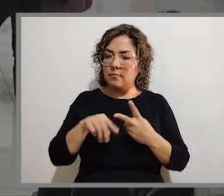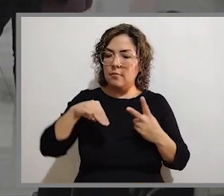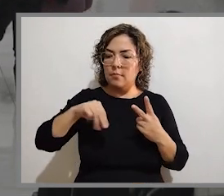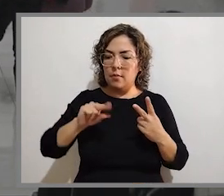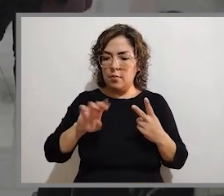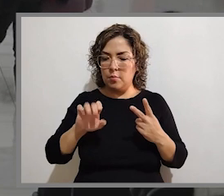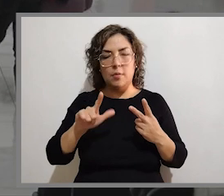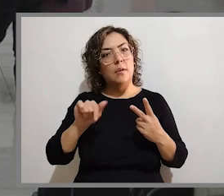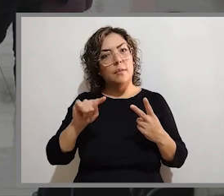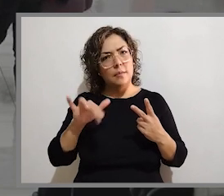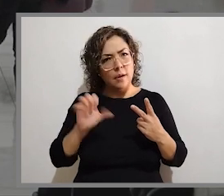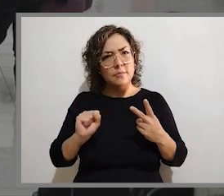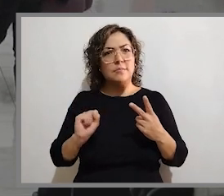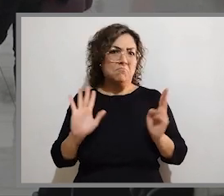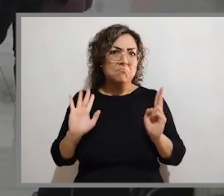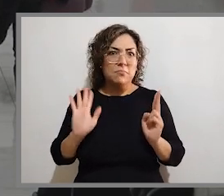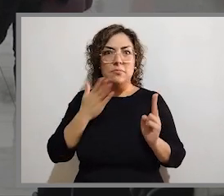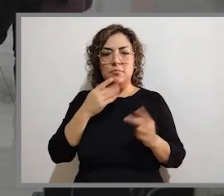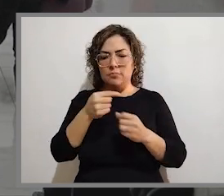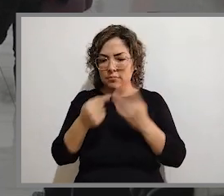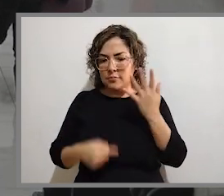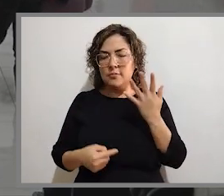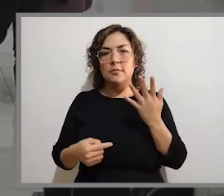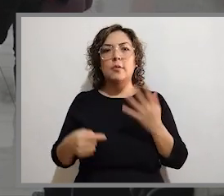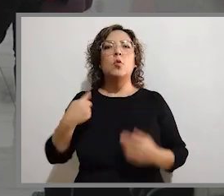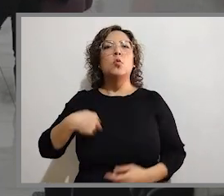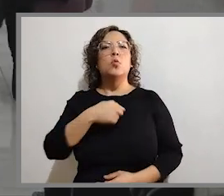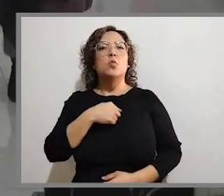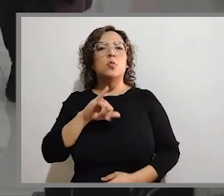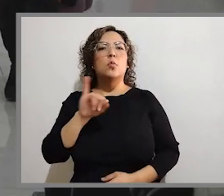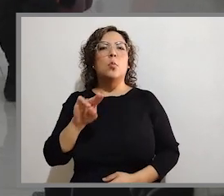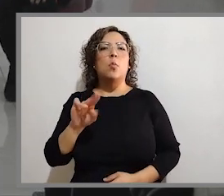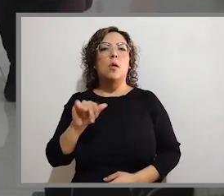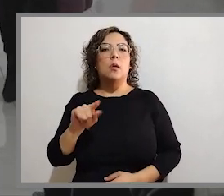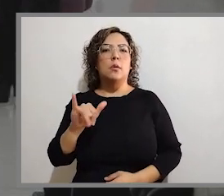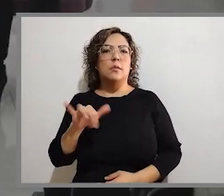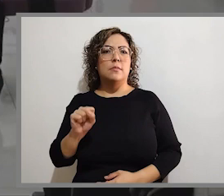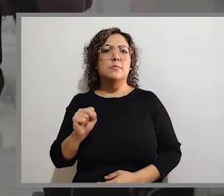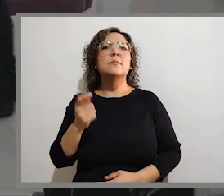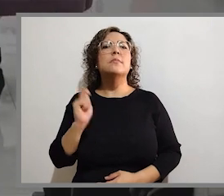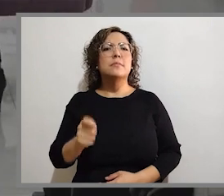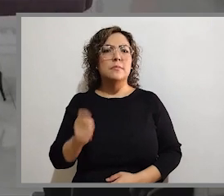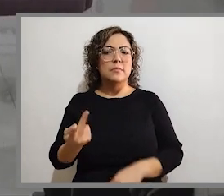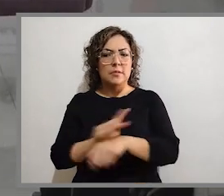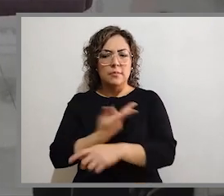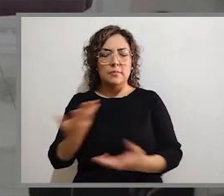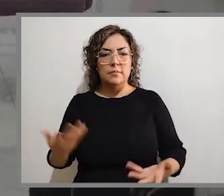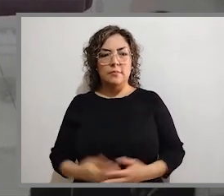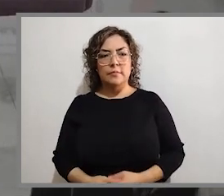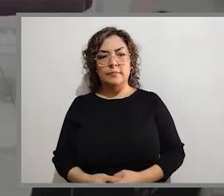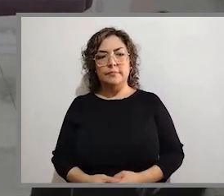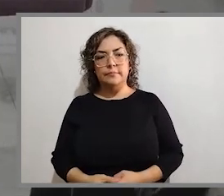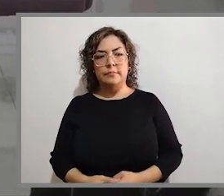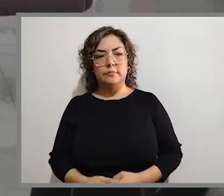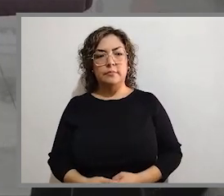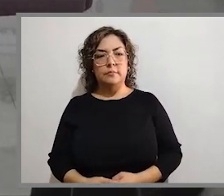pero aquí estamos en las Juanitas. ¿Qué provoca esto? Veamos lo que provoca, cómo aumenta.